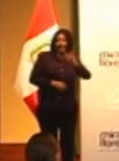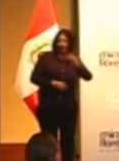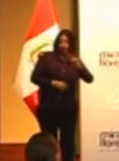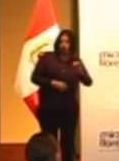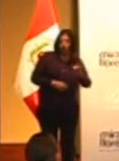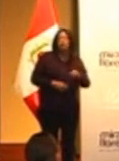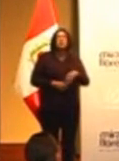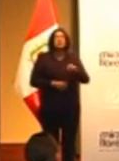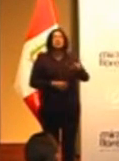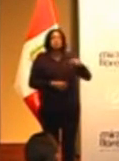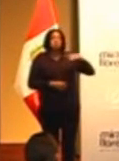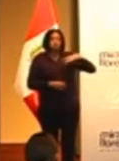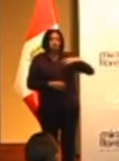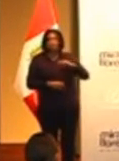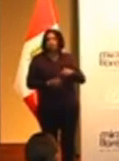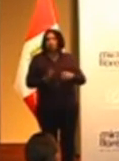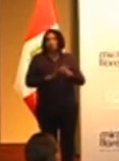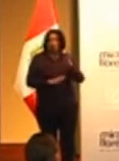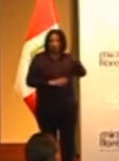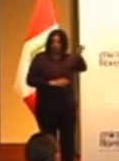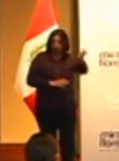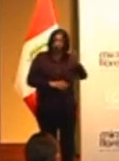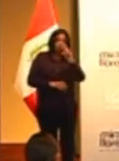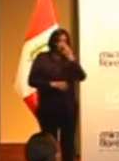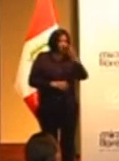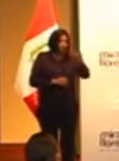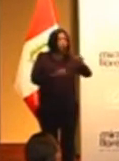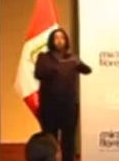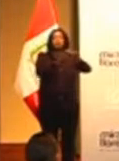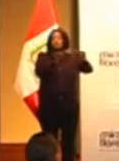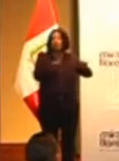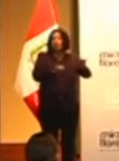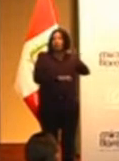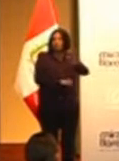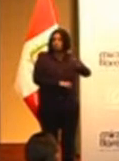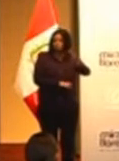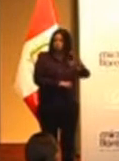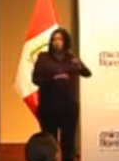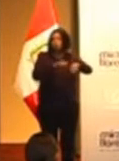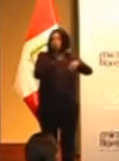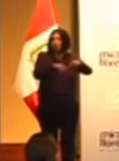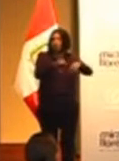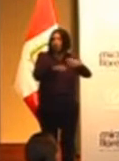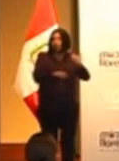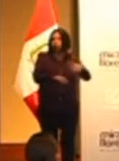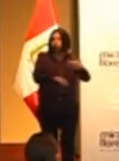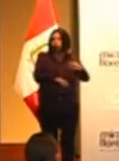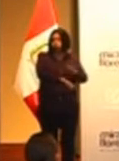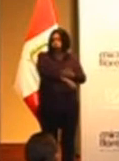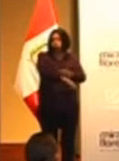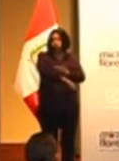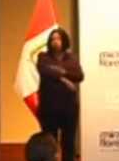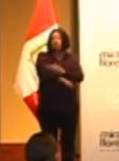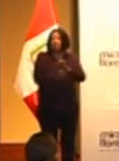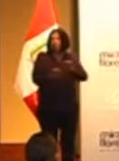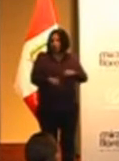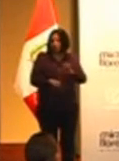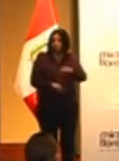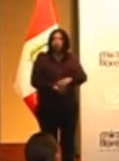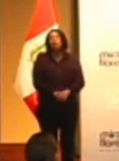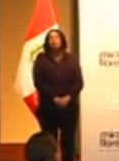Chile tiene, para los que han estado allá, un sistema de uso público de bicicletas muy avanzado,